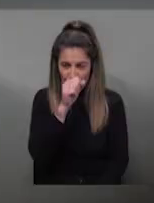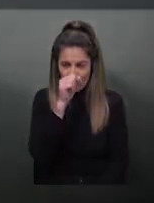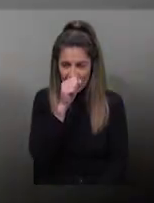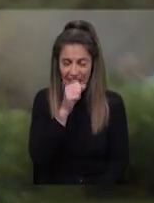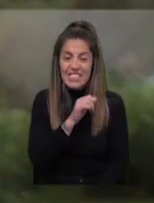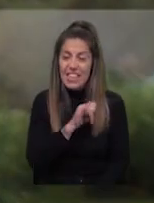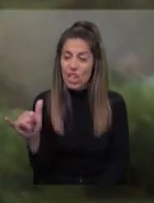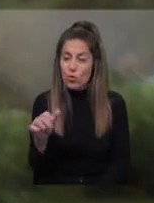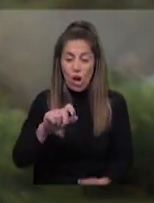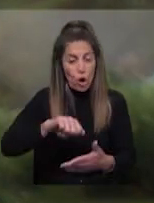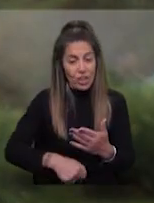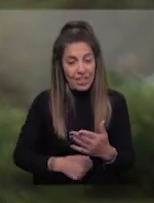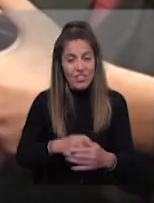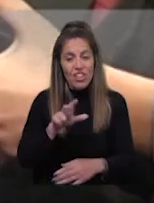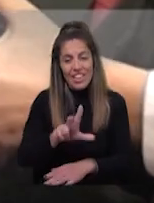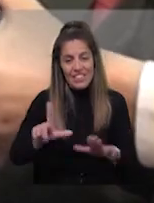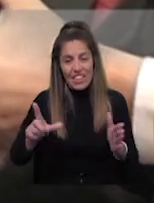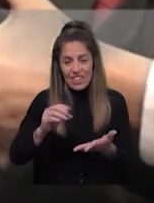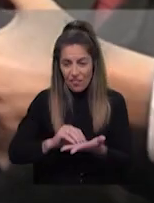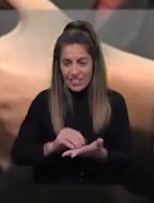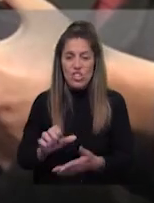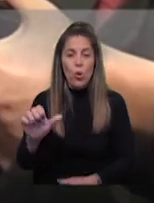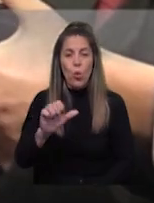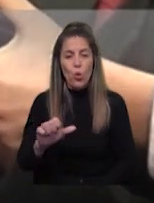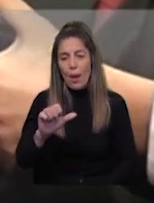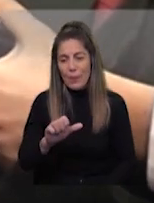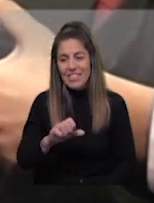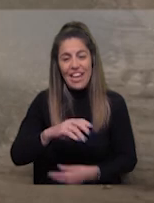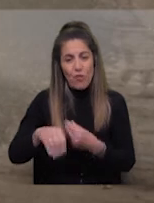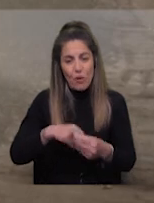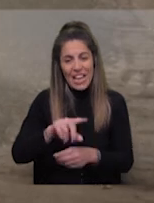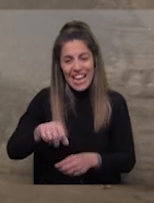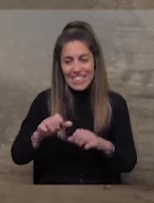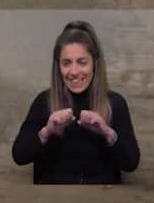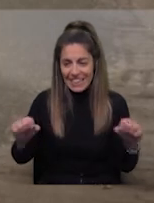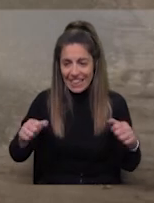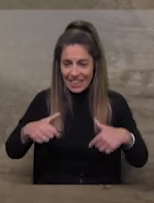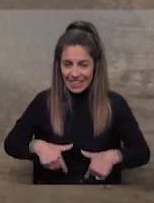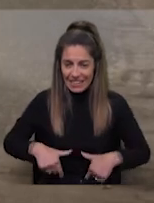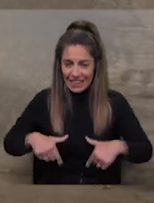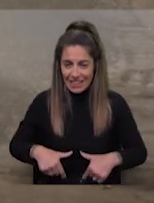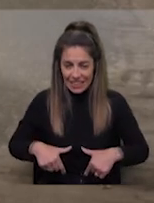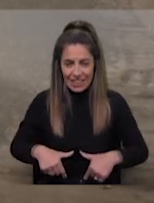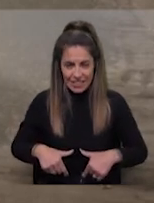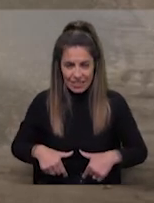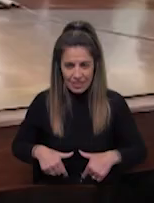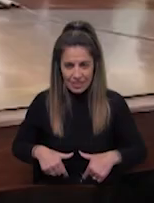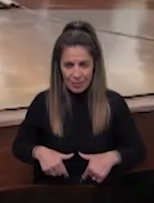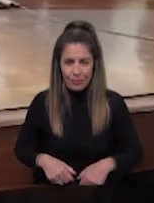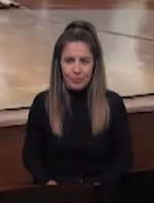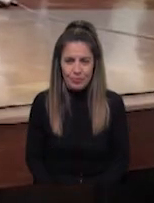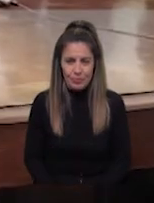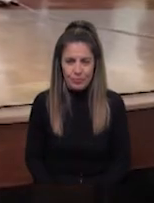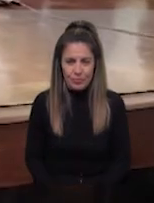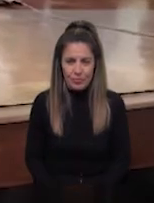Se denuncia la contratación en 37 oportunidades de una empresa que pertenece a familiares de la ex secretaria del intendente, Guillermo López.